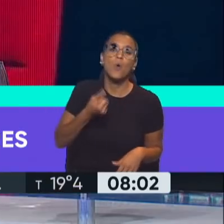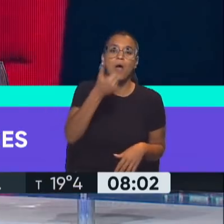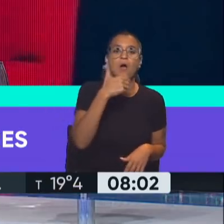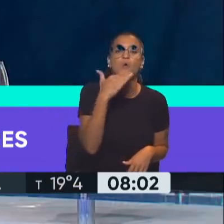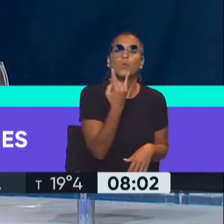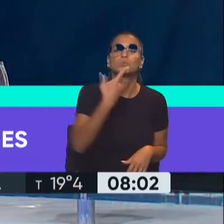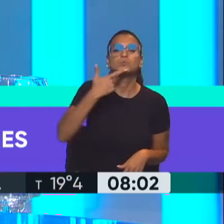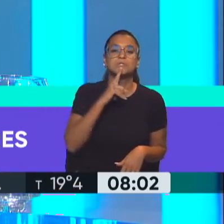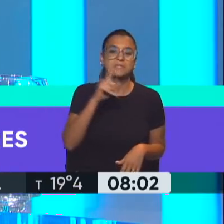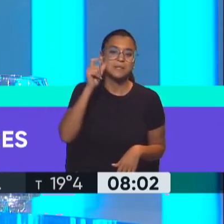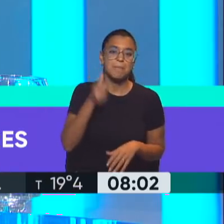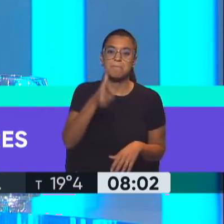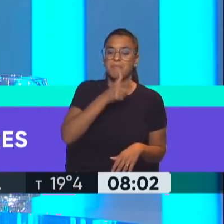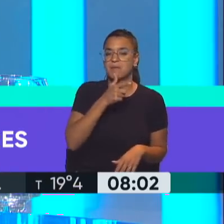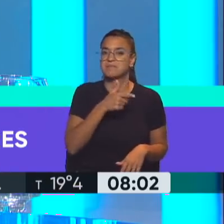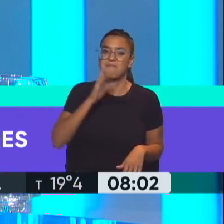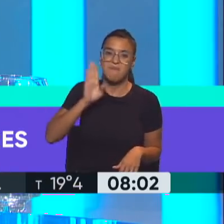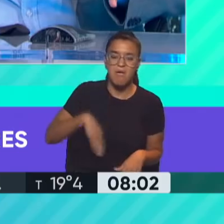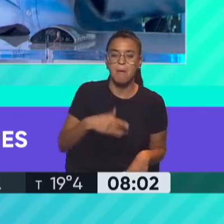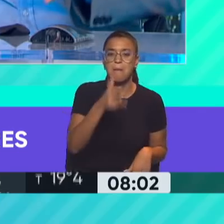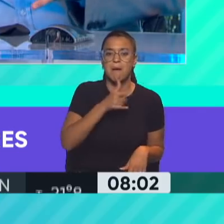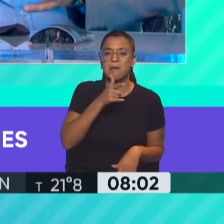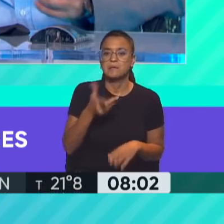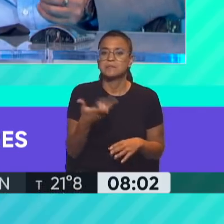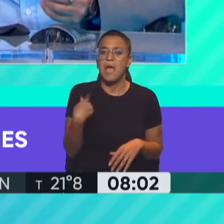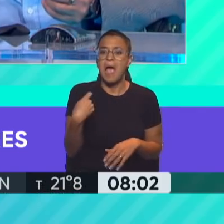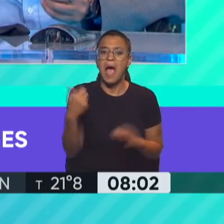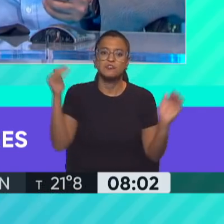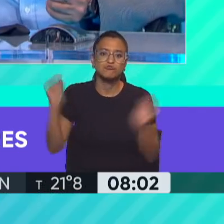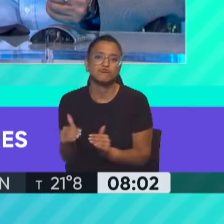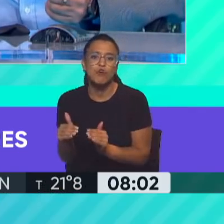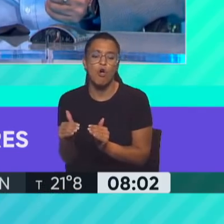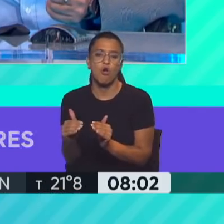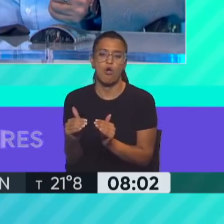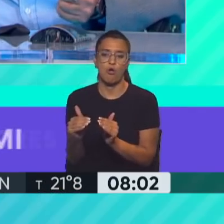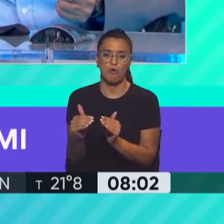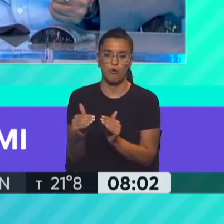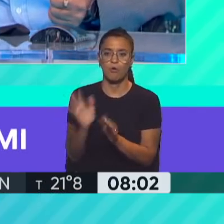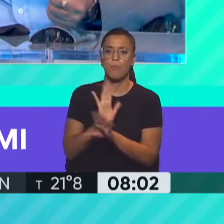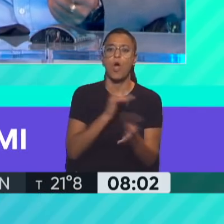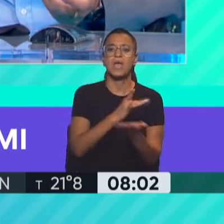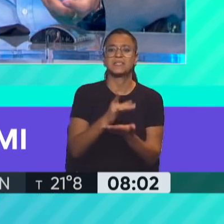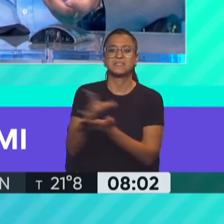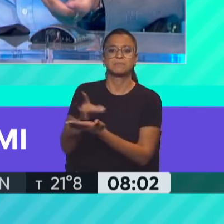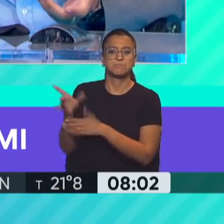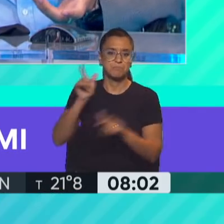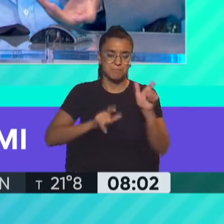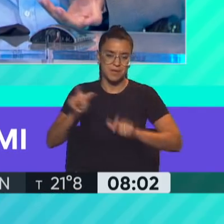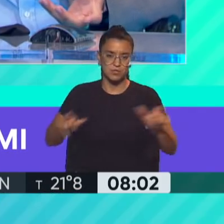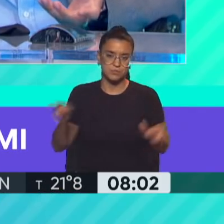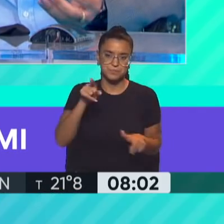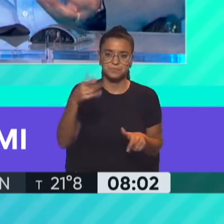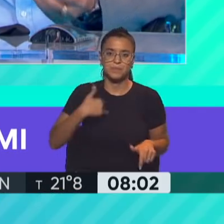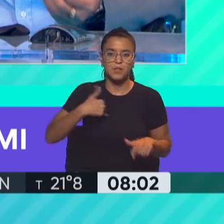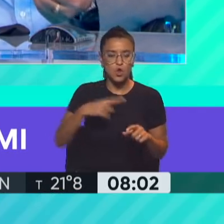fea no en principio parece que ajuste siempre es reducir gasto y echar gente y la verdad que eso en una argentina